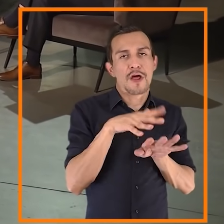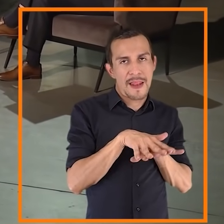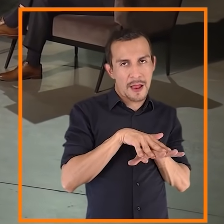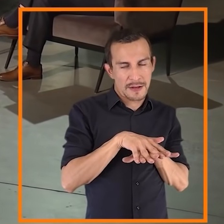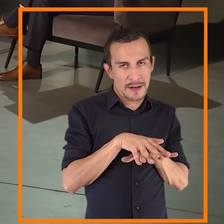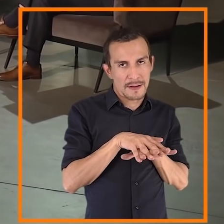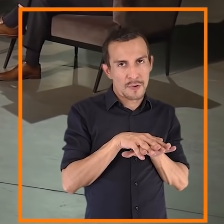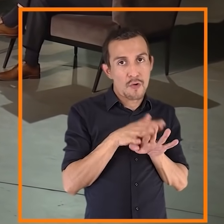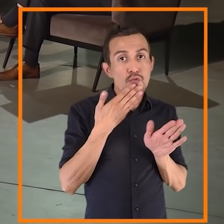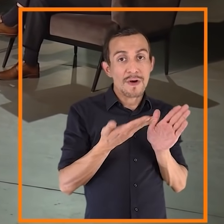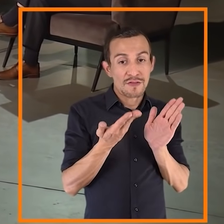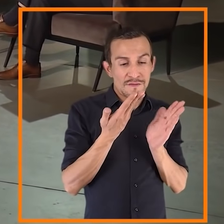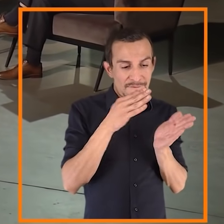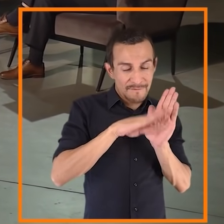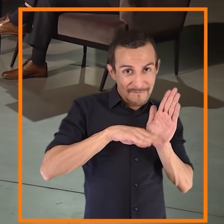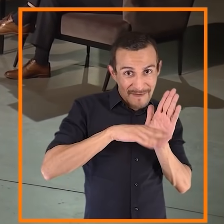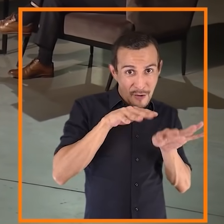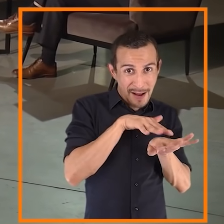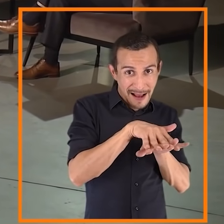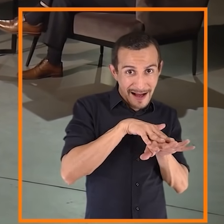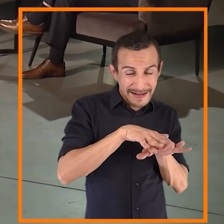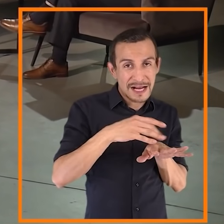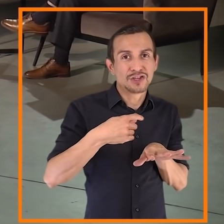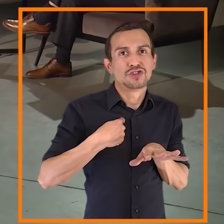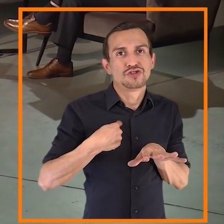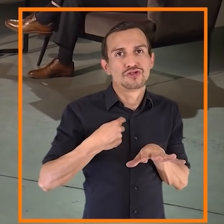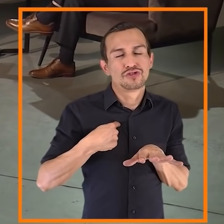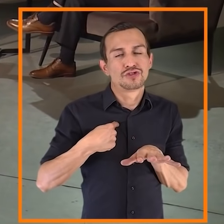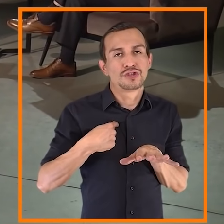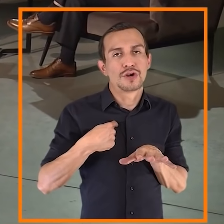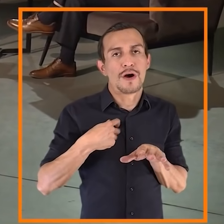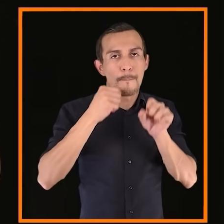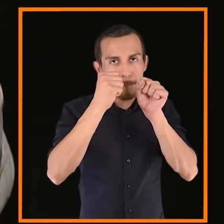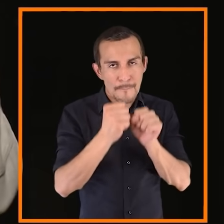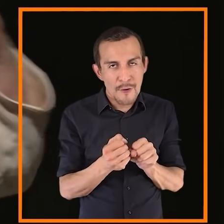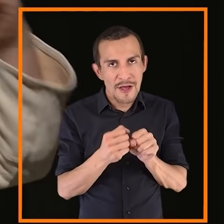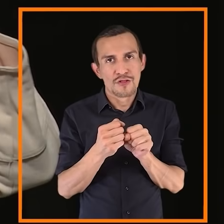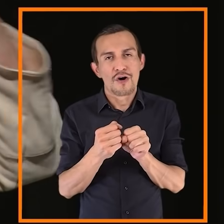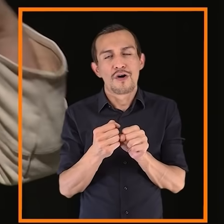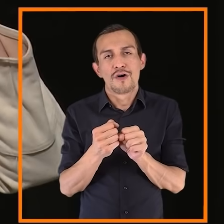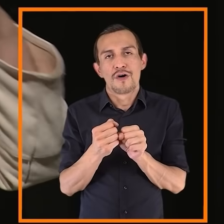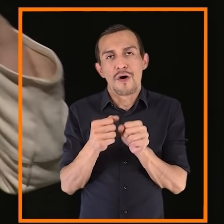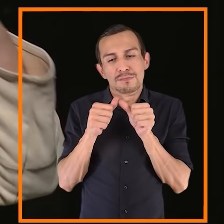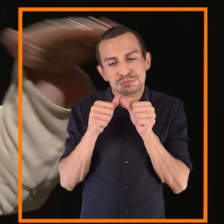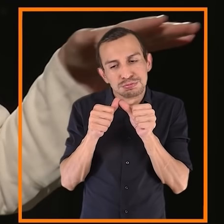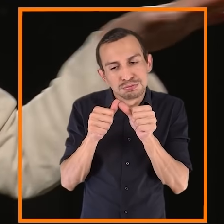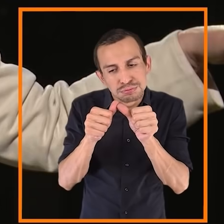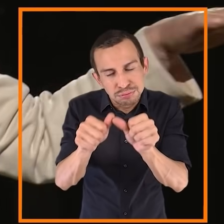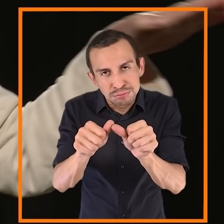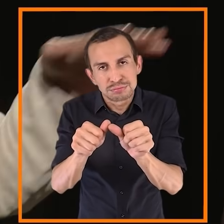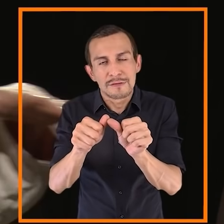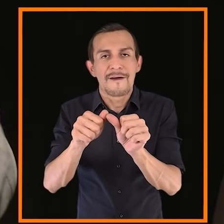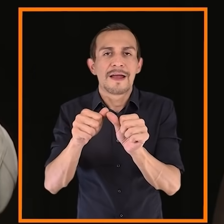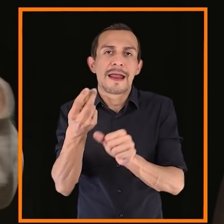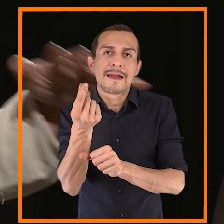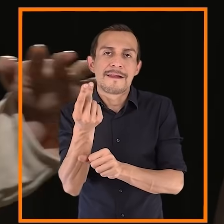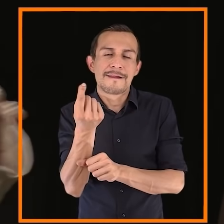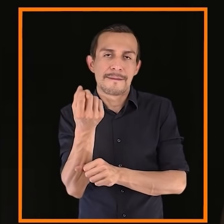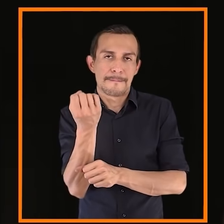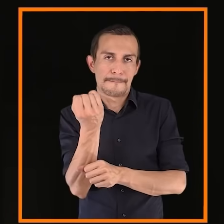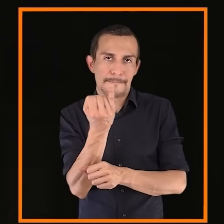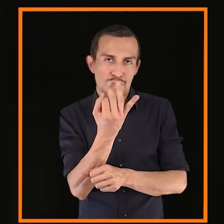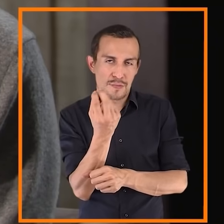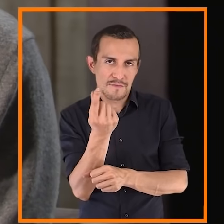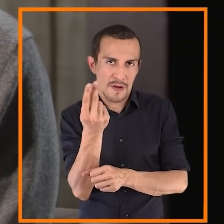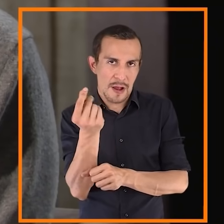materia prima. Al bajar el costo de la materia prima, yo voy a poder sostenerme en este precio un